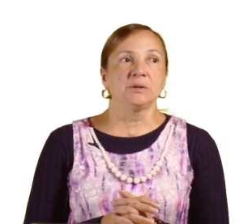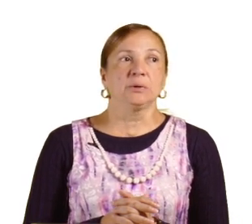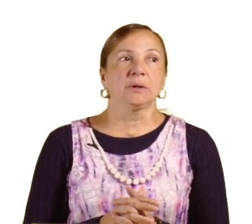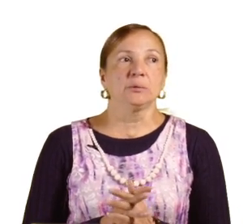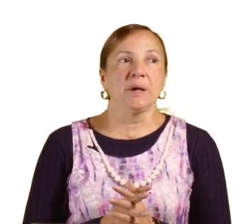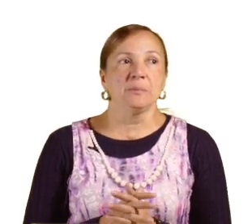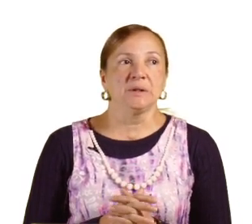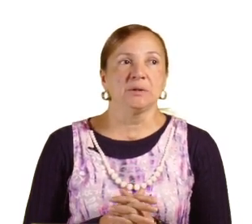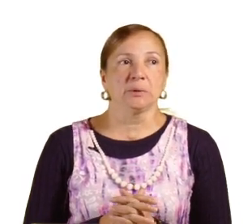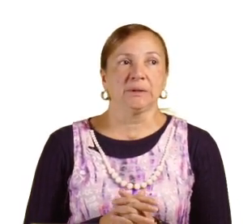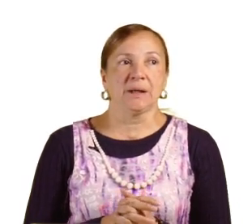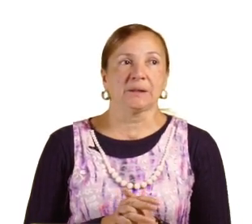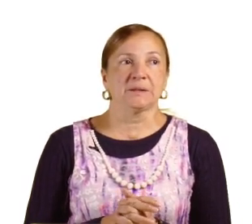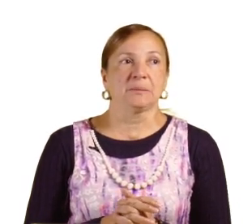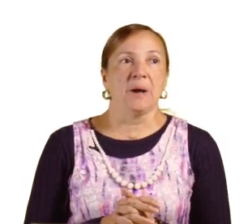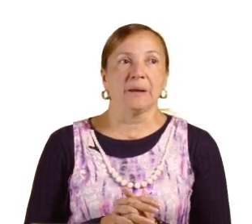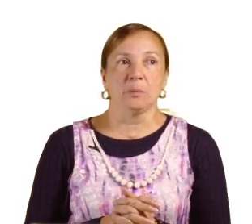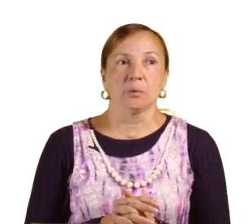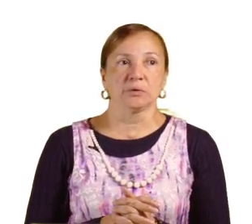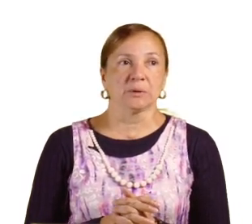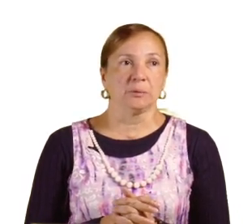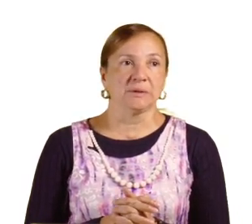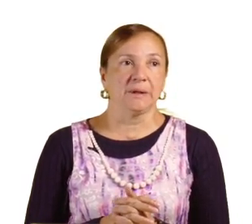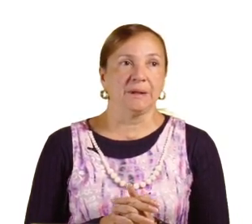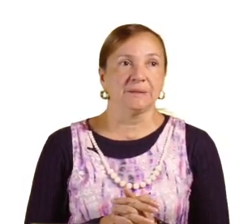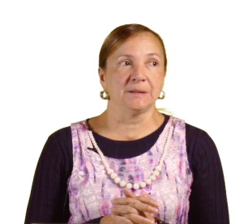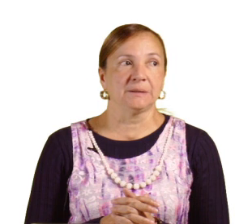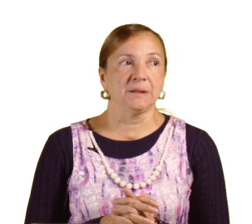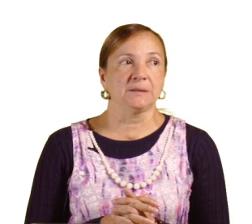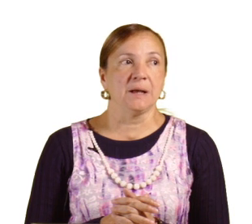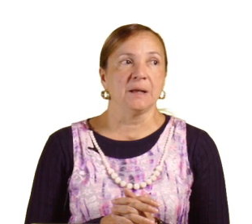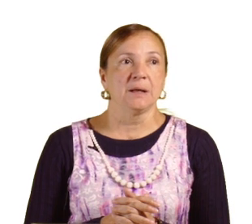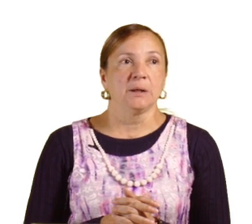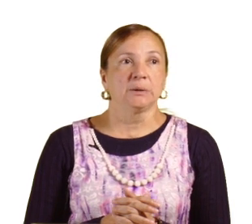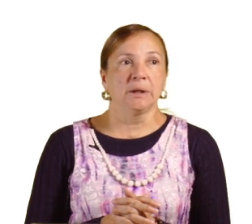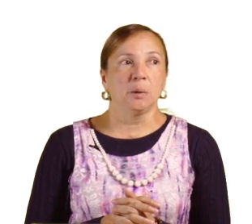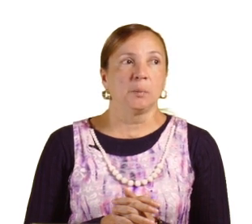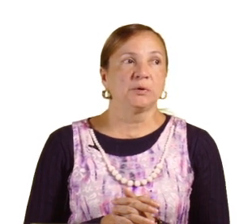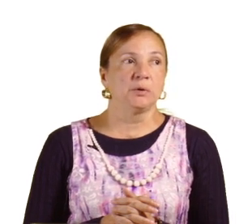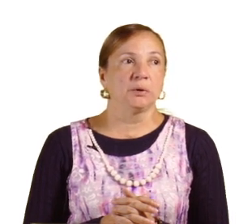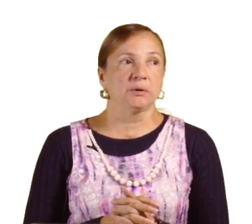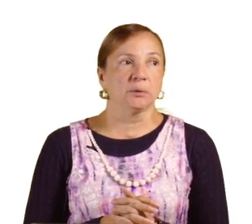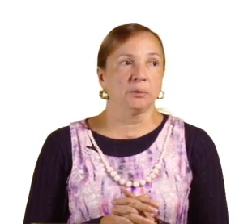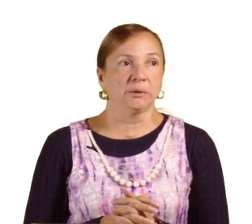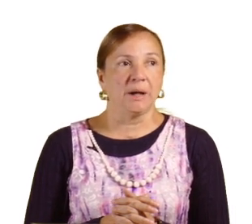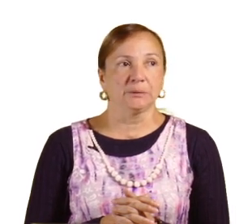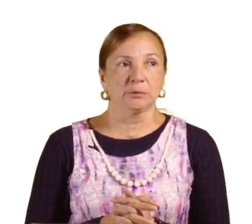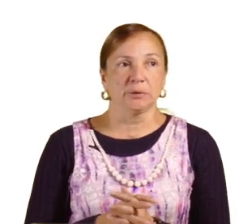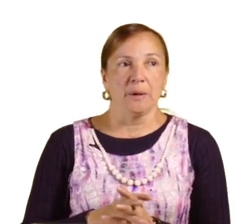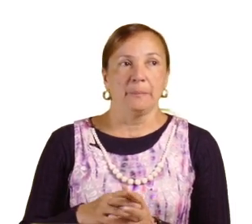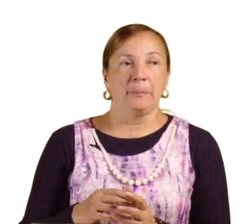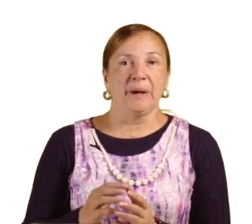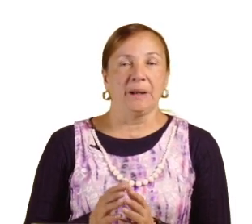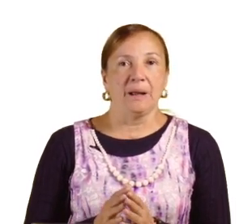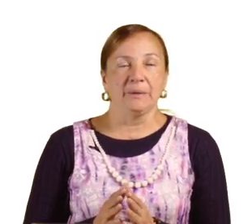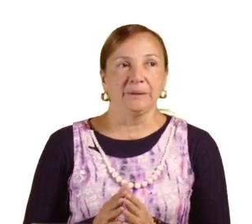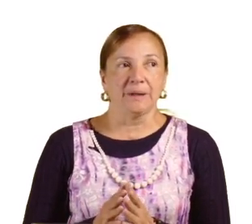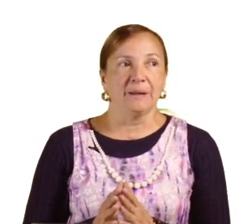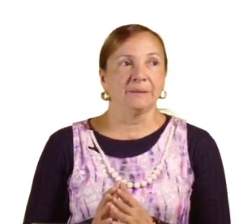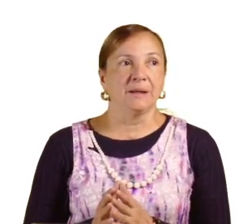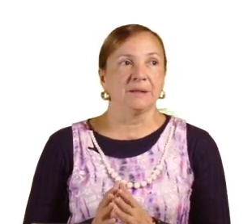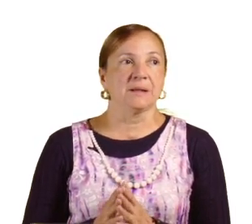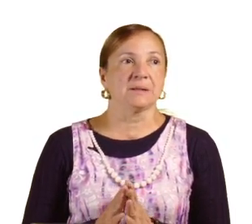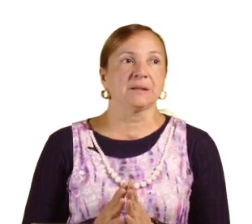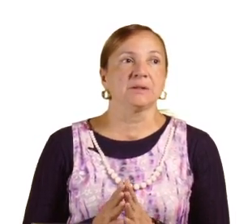las acciones cuya emisión está reservada como consecuencia de la existencia de opciones o contratos para la